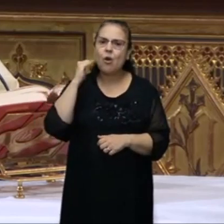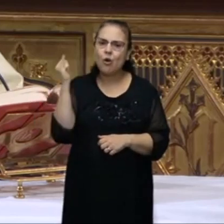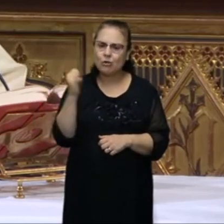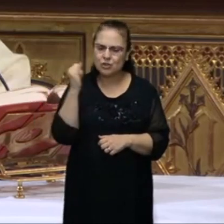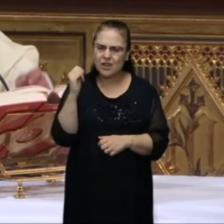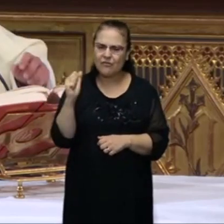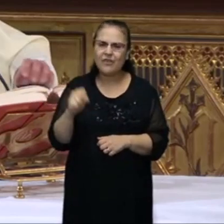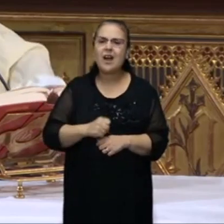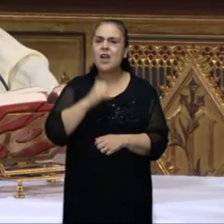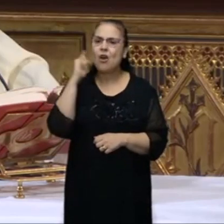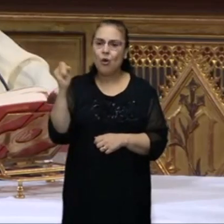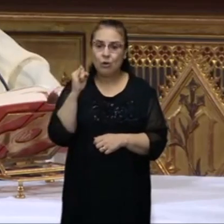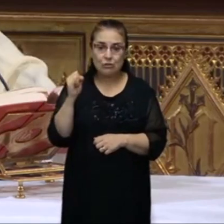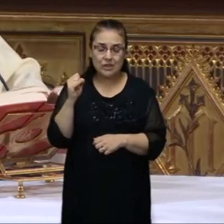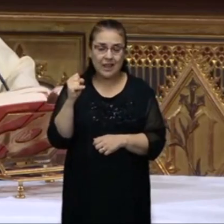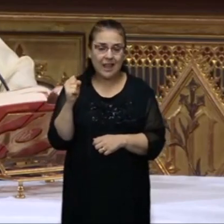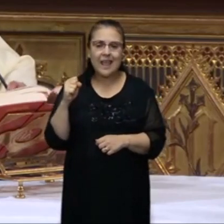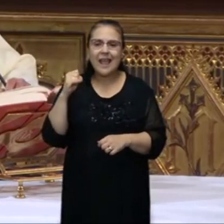y Jacinta.